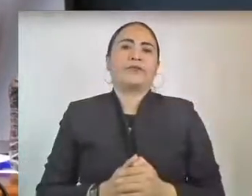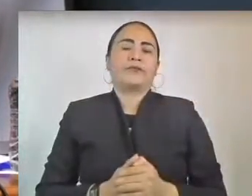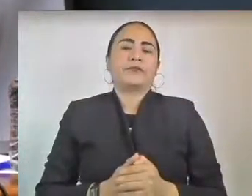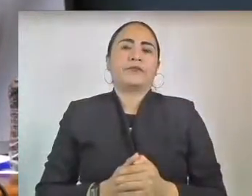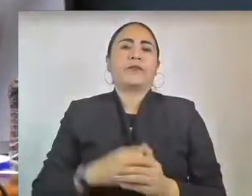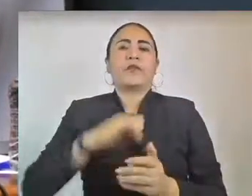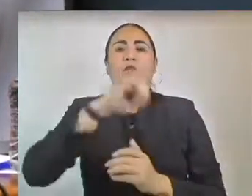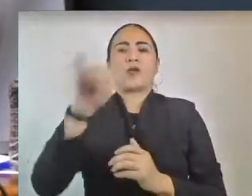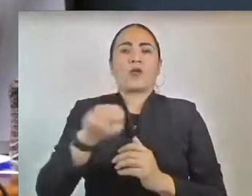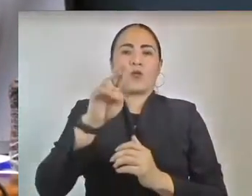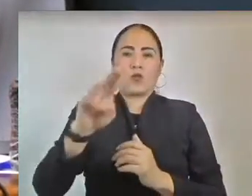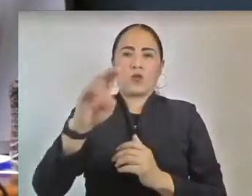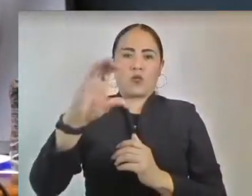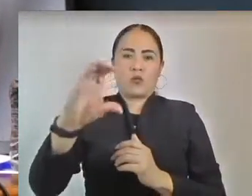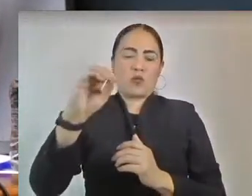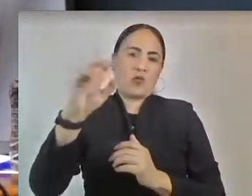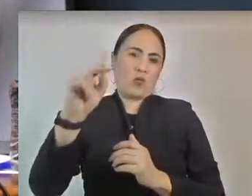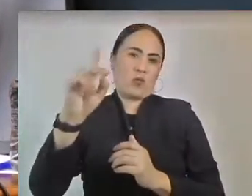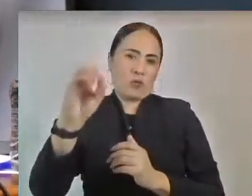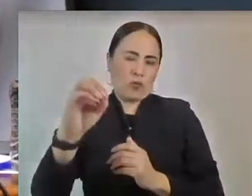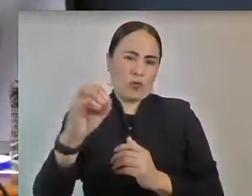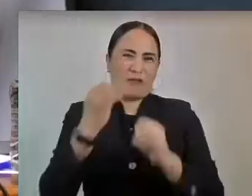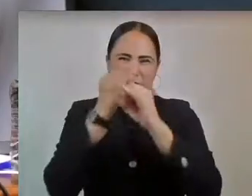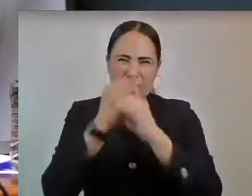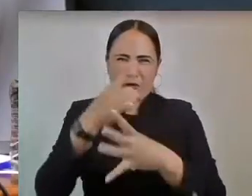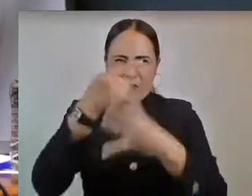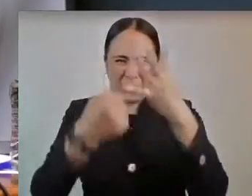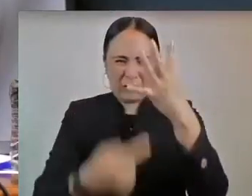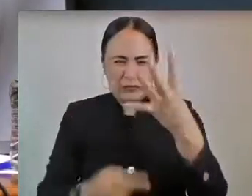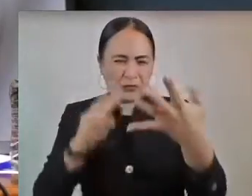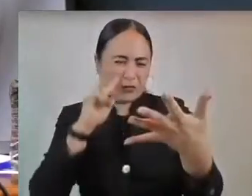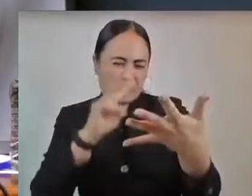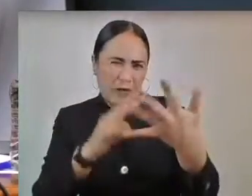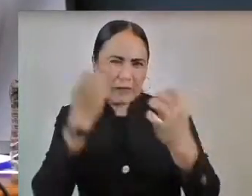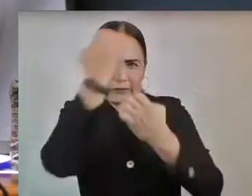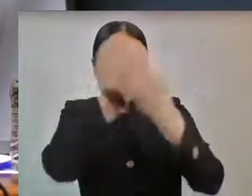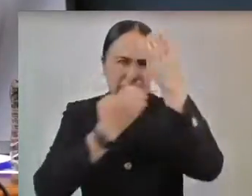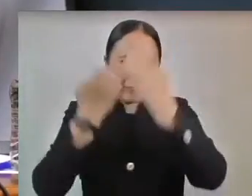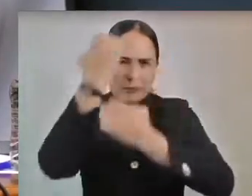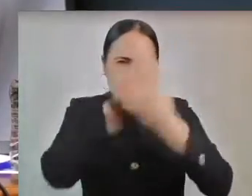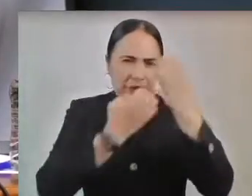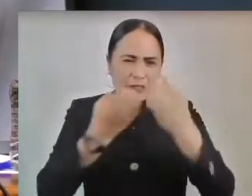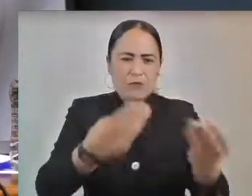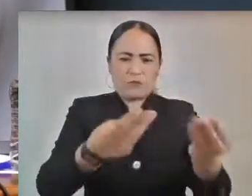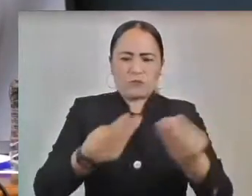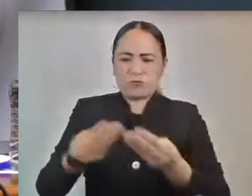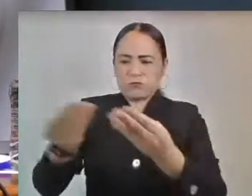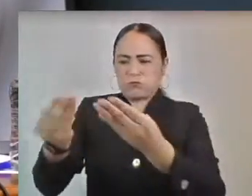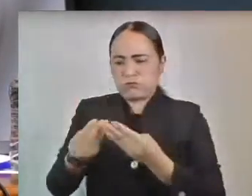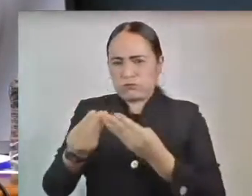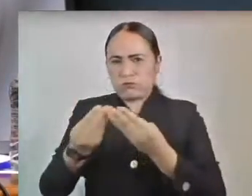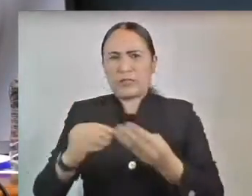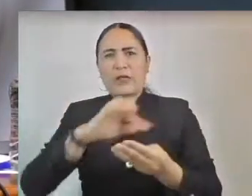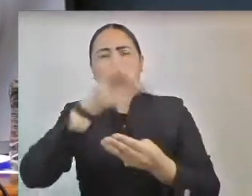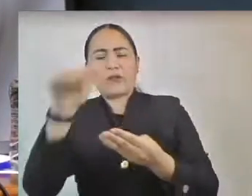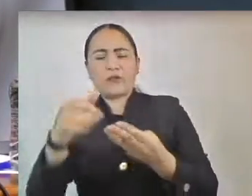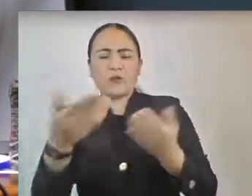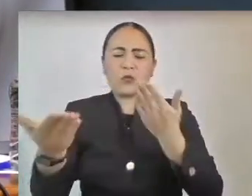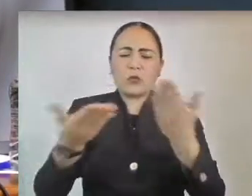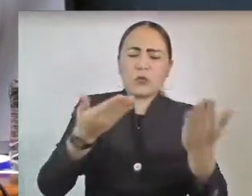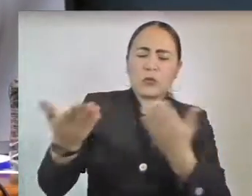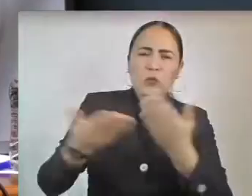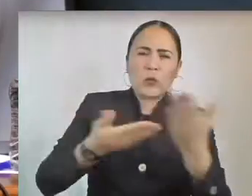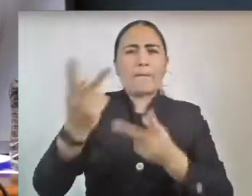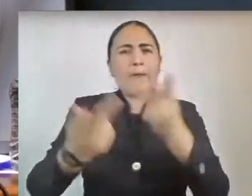Coordinación Política analizará la información y documentación presentada por las y los aspirantes y realizará las comparecencias estipuladas